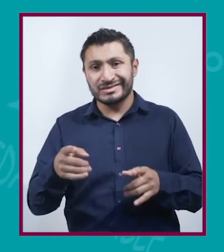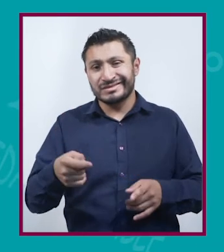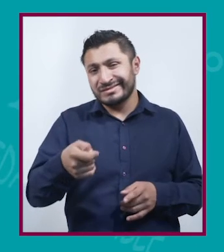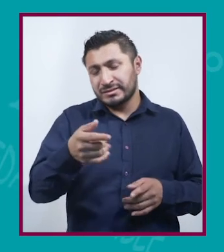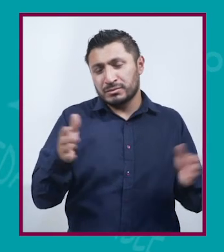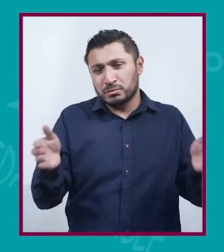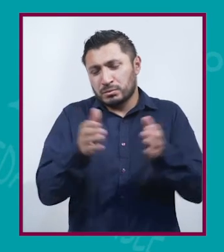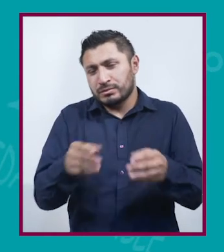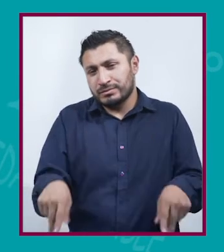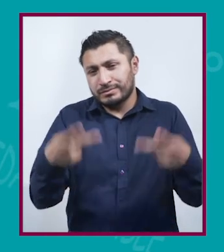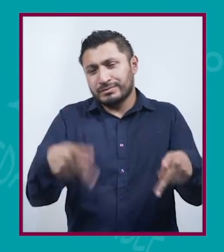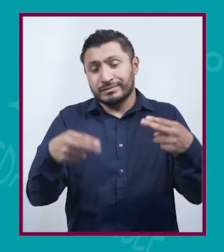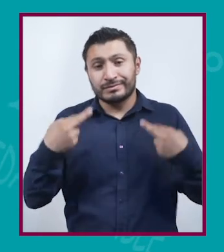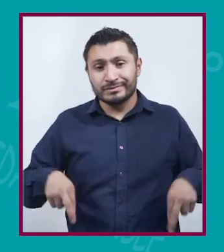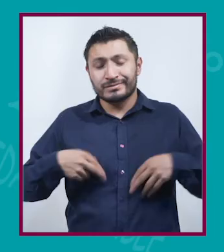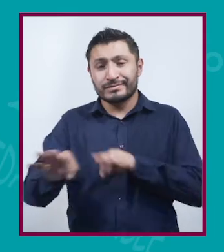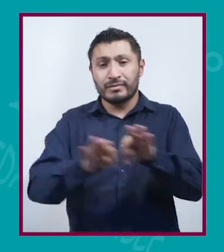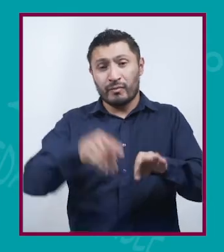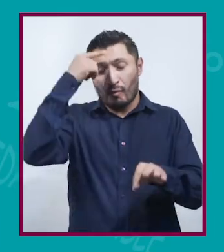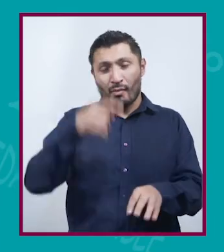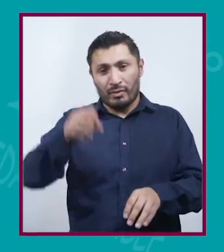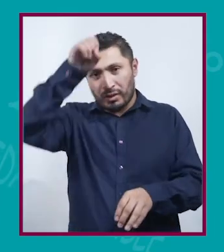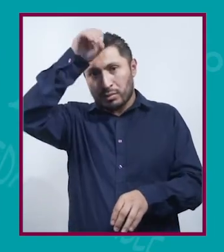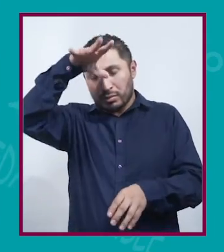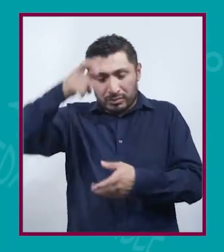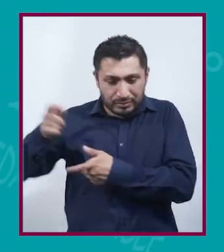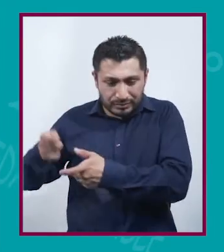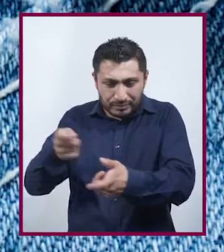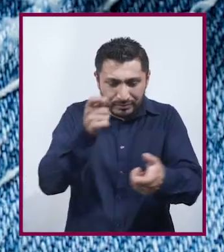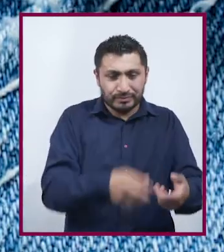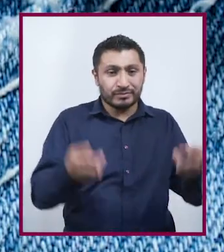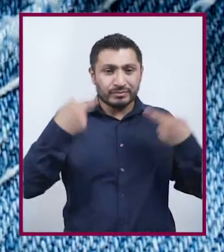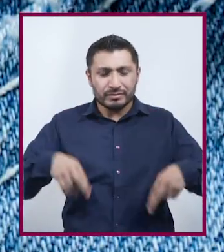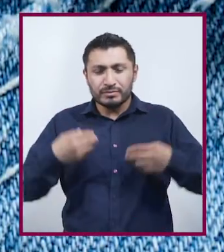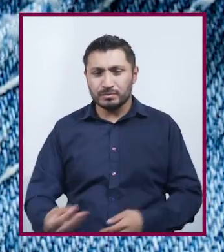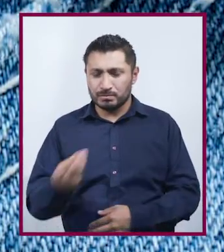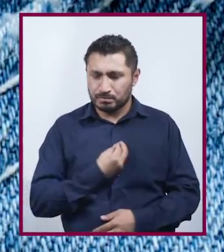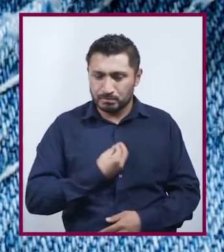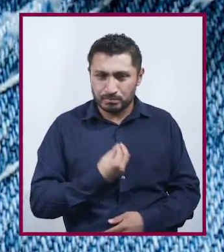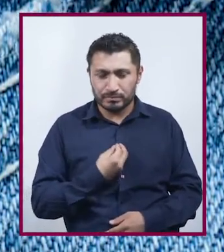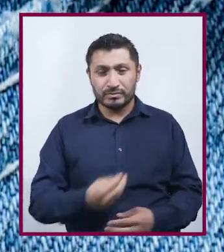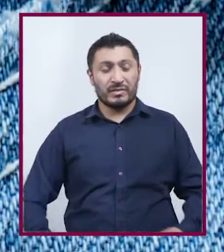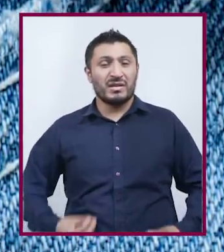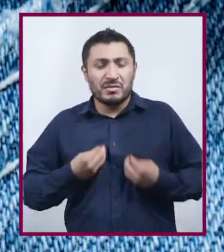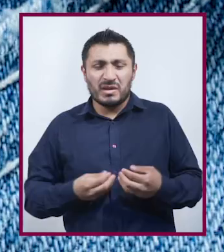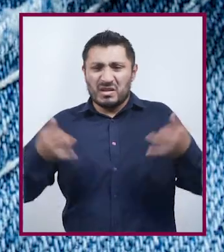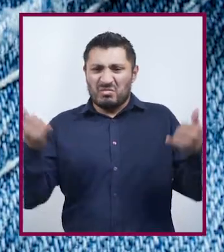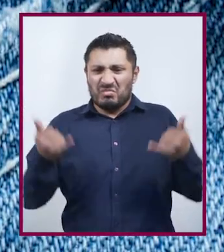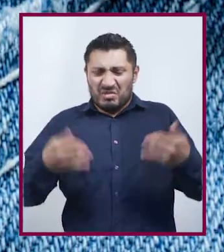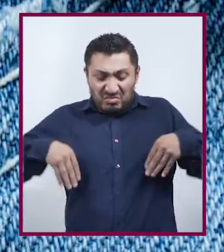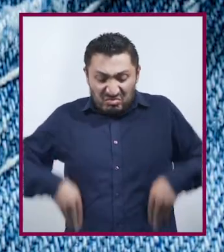pequeña mercería donde comercializan ropa de trabajo para los mineros, ropa que resistiera la vida a la intemperie y el peso